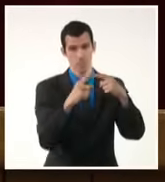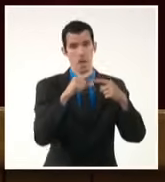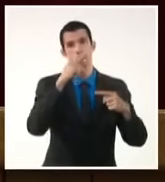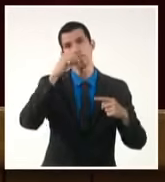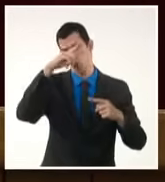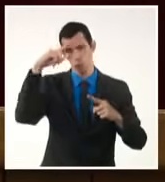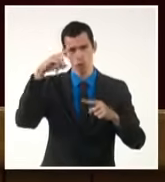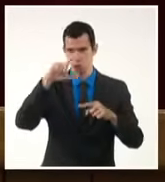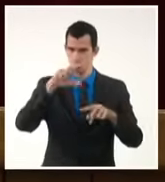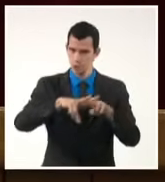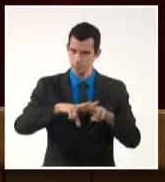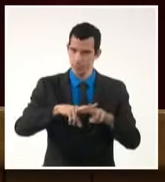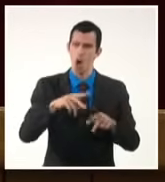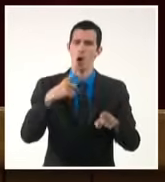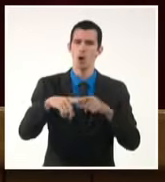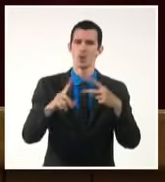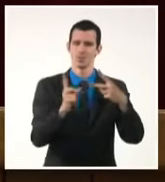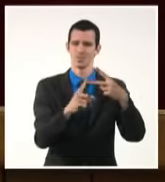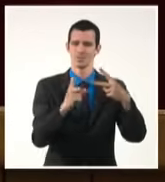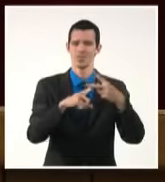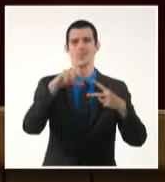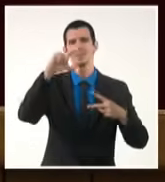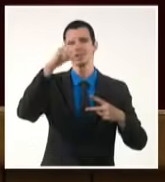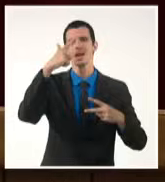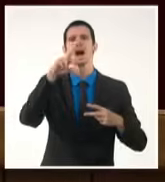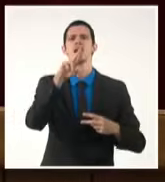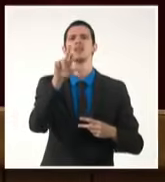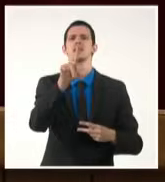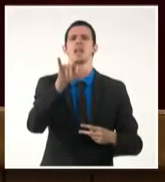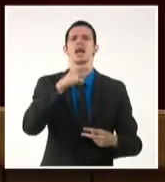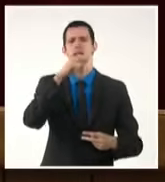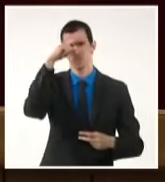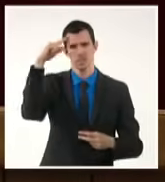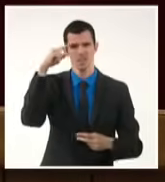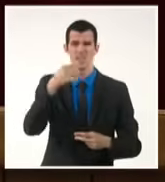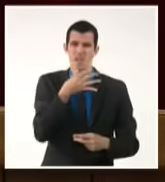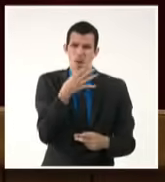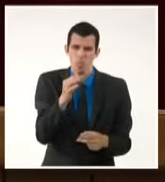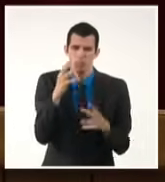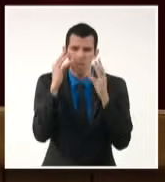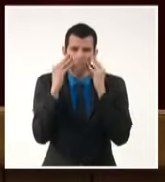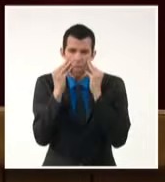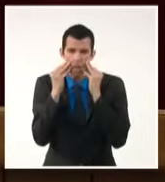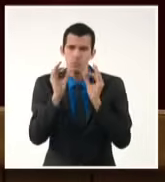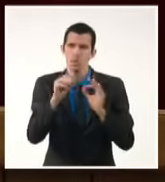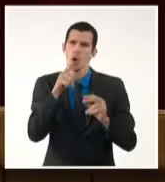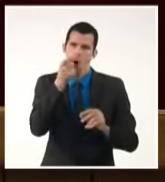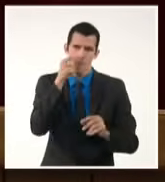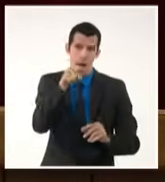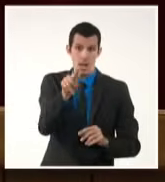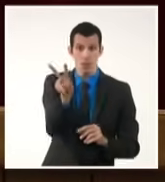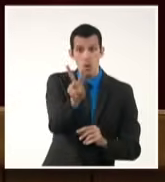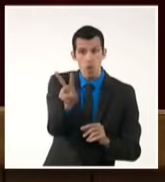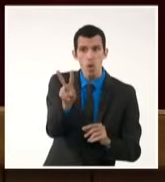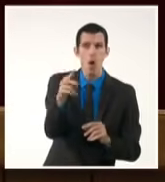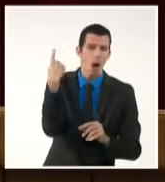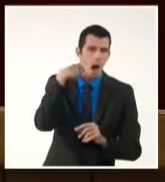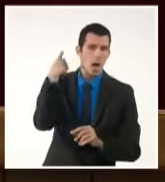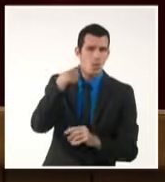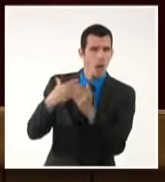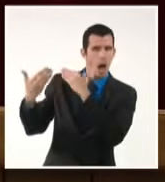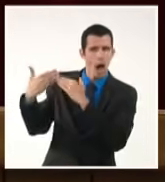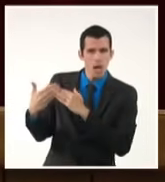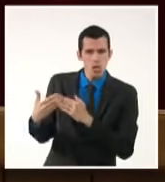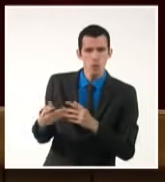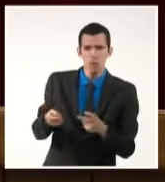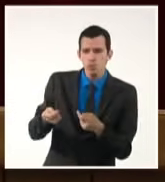del reconocimiento público de sus crímenes, lo que está registrado incluso en documentos desclasificados y en entrevistas concedidas